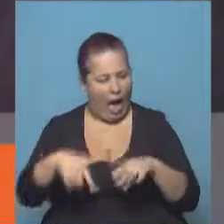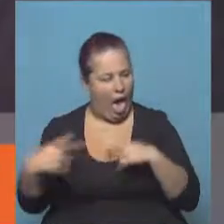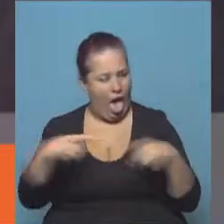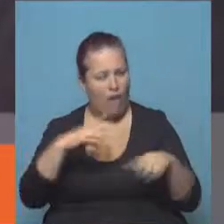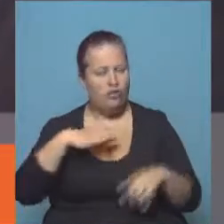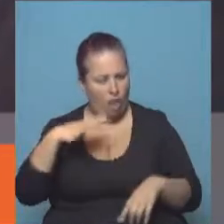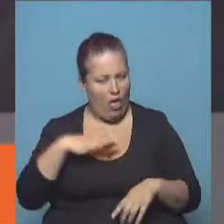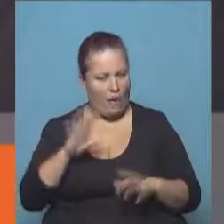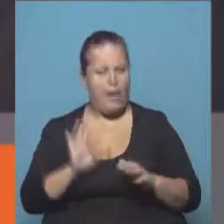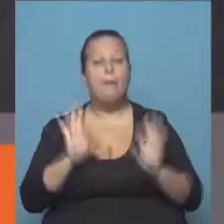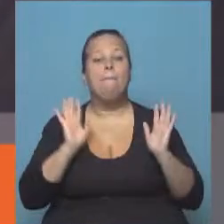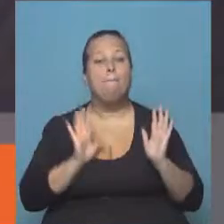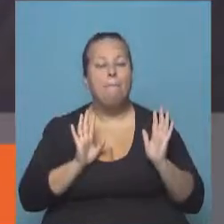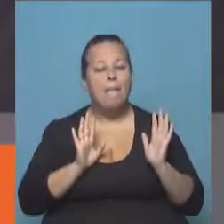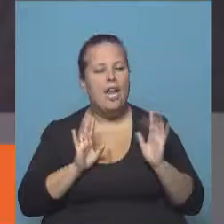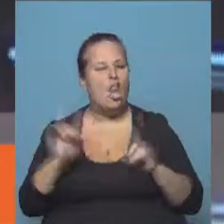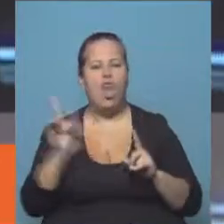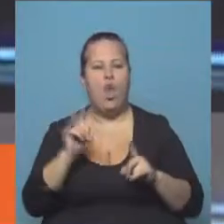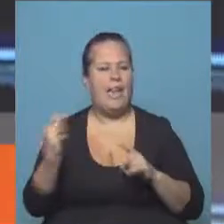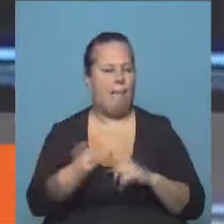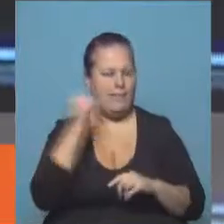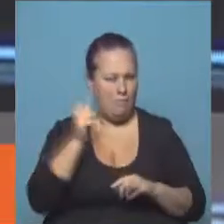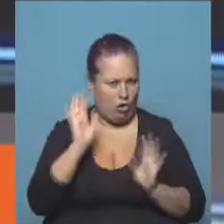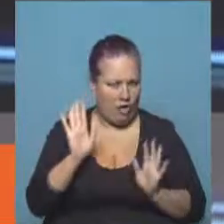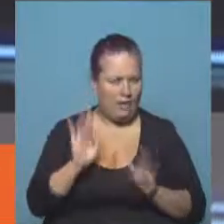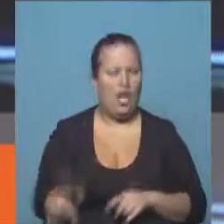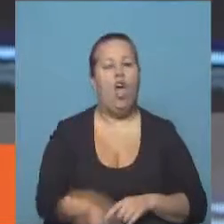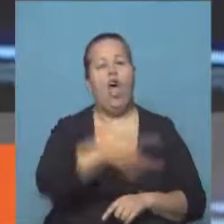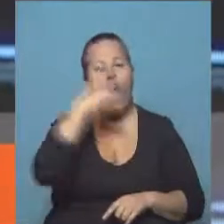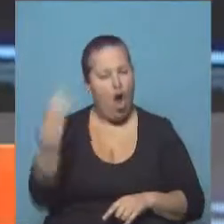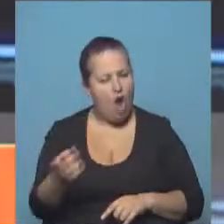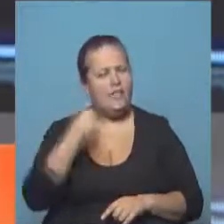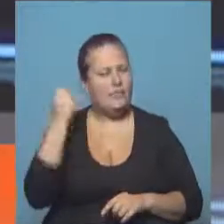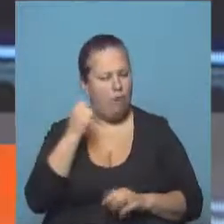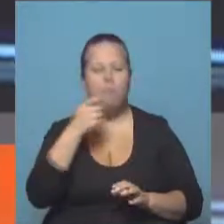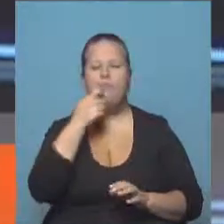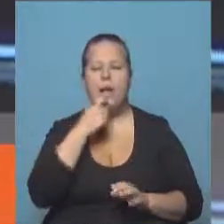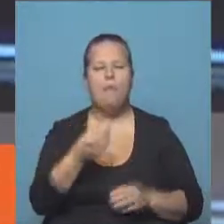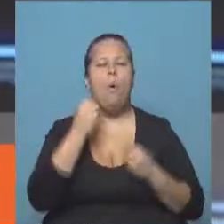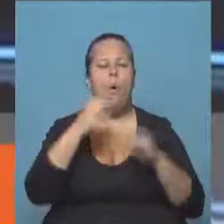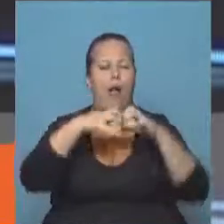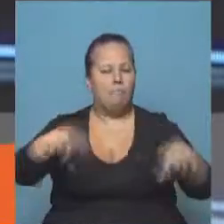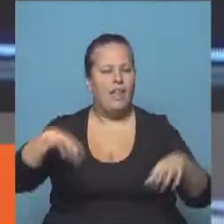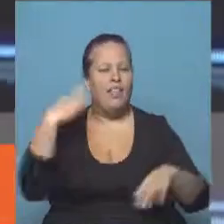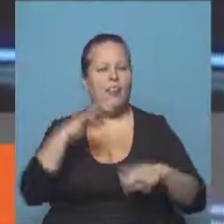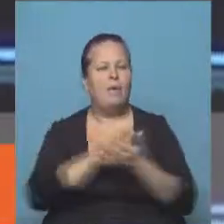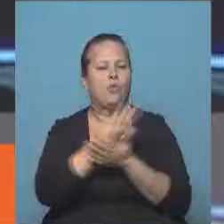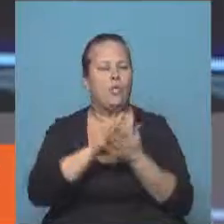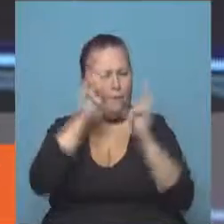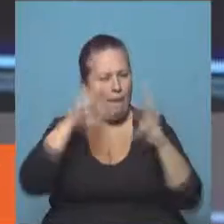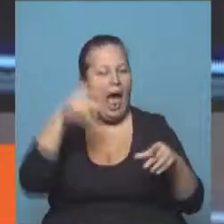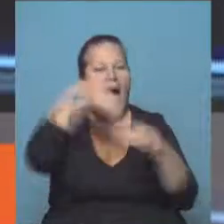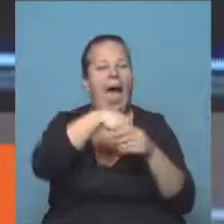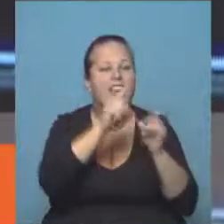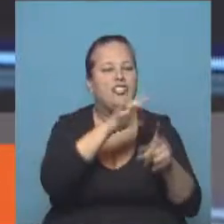discusión está en pugna, pero no es la fundamental. Hay otras que son decisivas. Por ejemplo, ¿qué grieta tiene que superar el peronismo